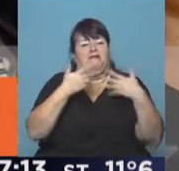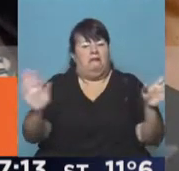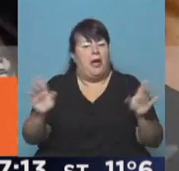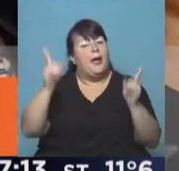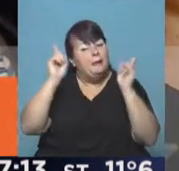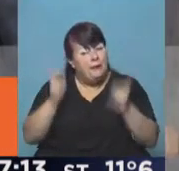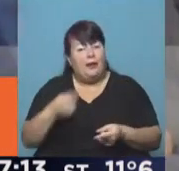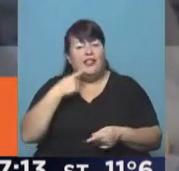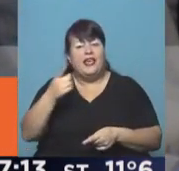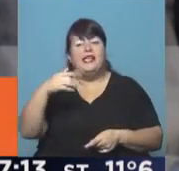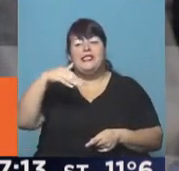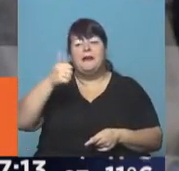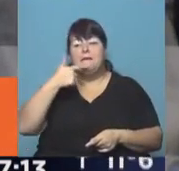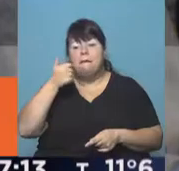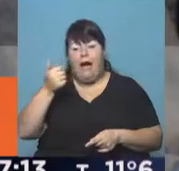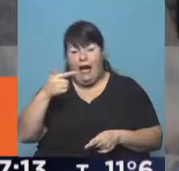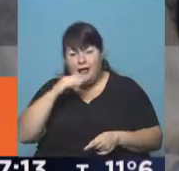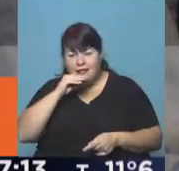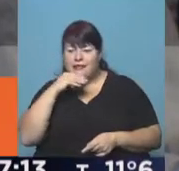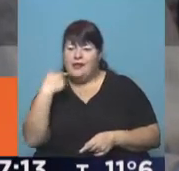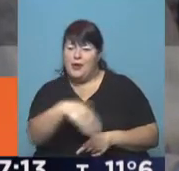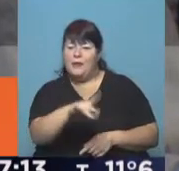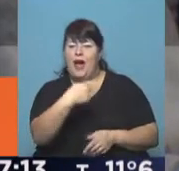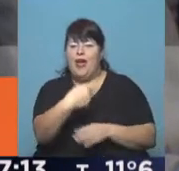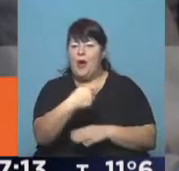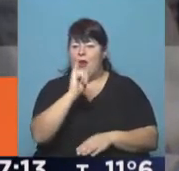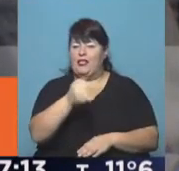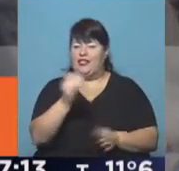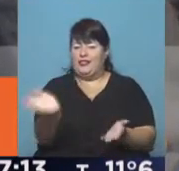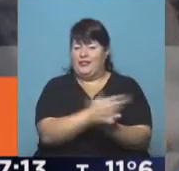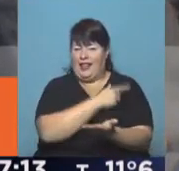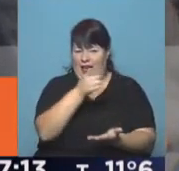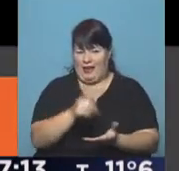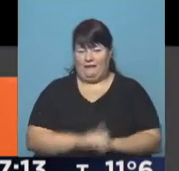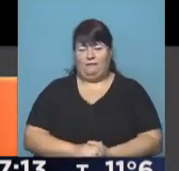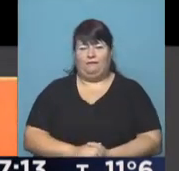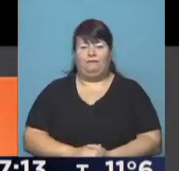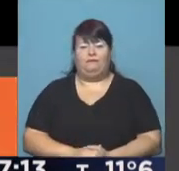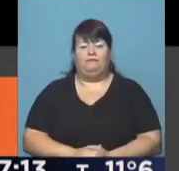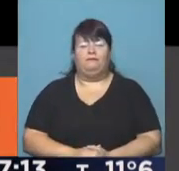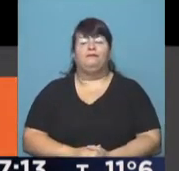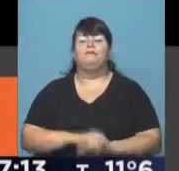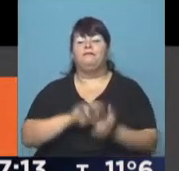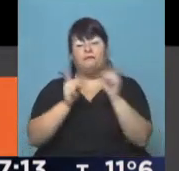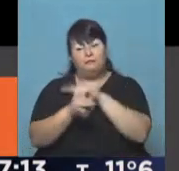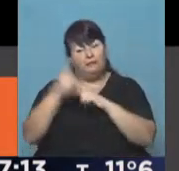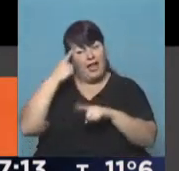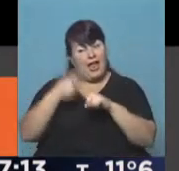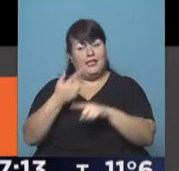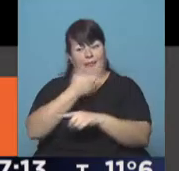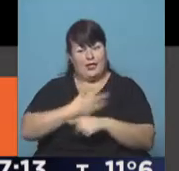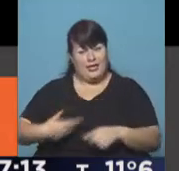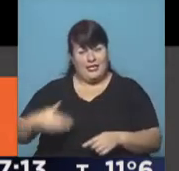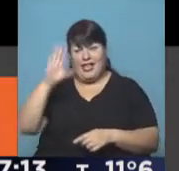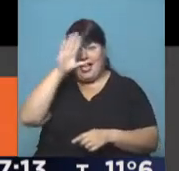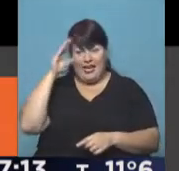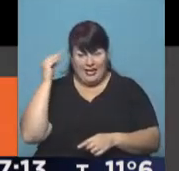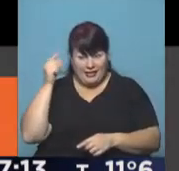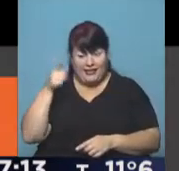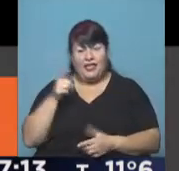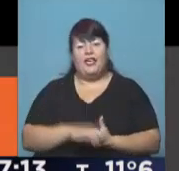aunque aseguró que Sergio Massa la va a jubilar definitivamente. En tanto, la expresidenta Cristina